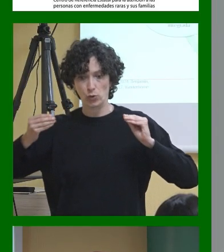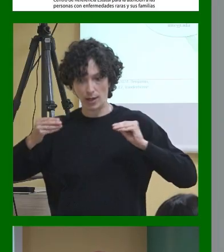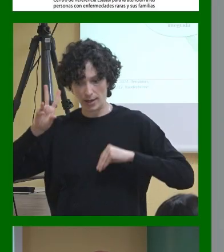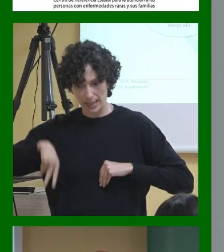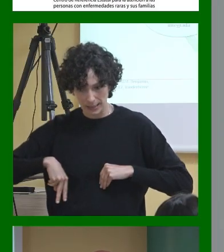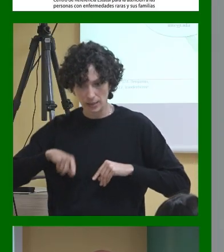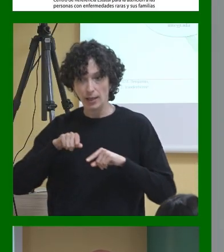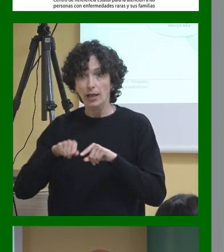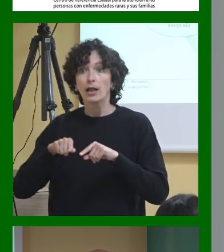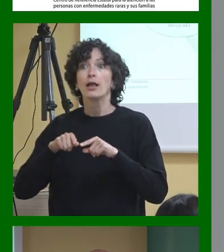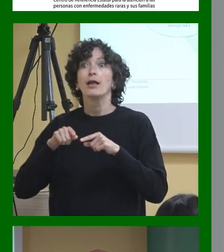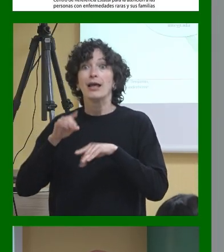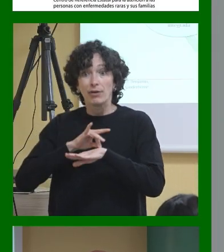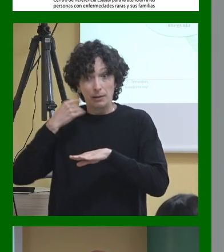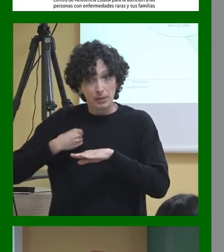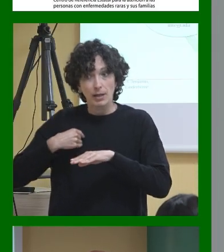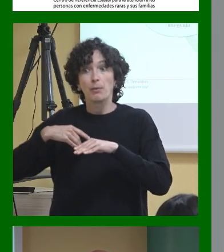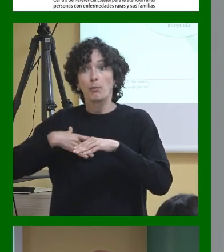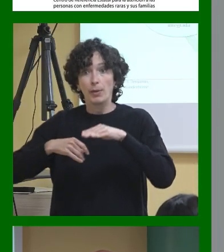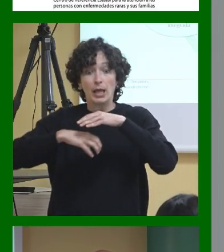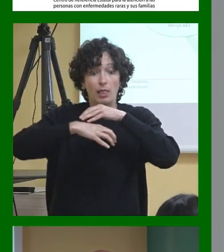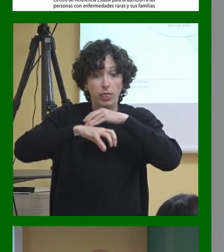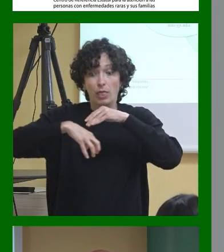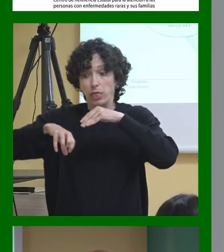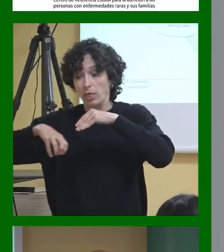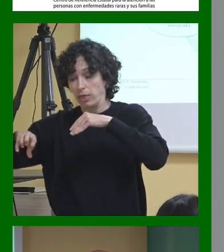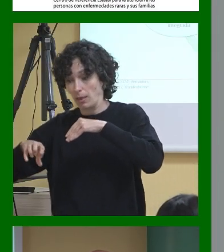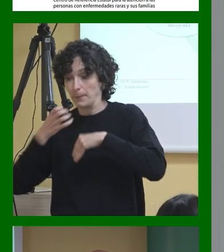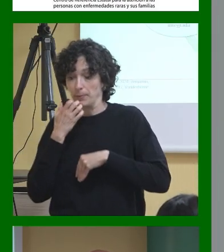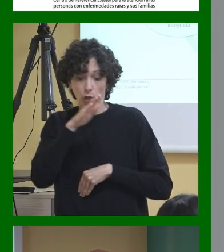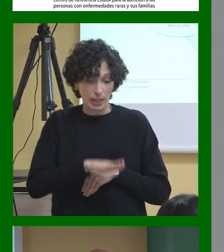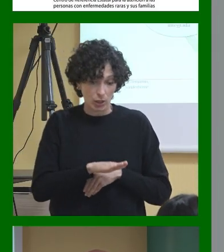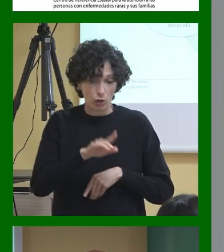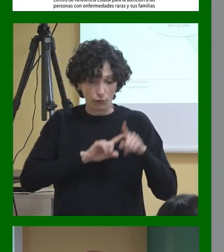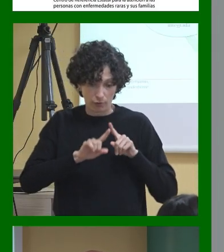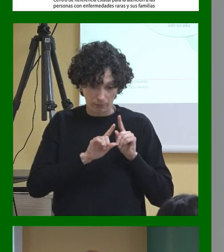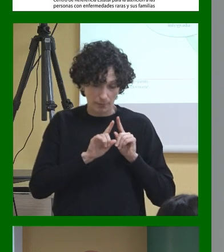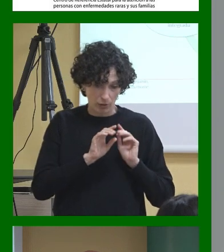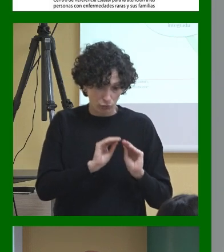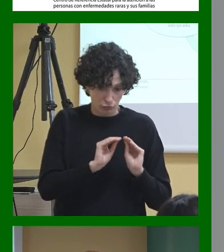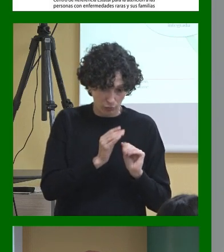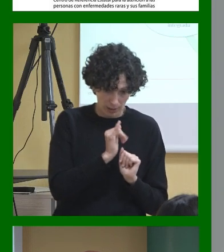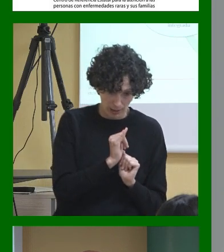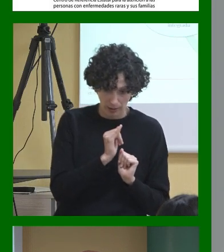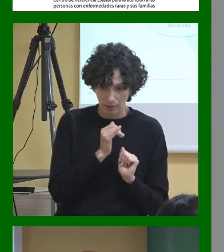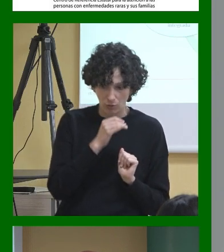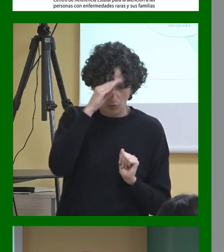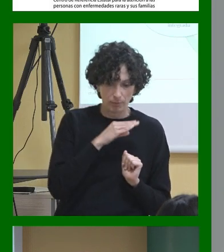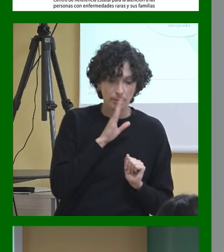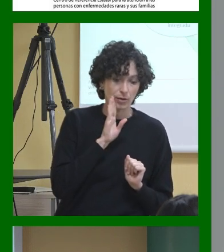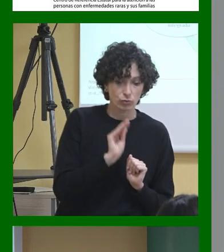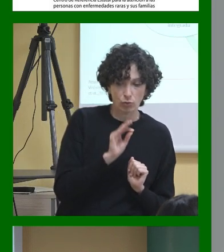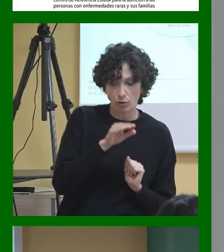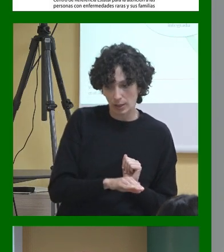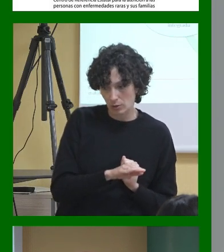vez tiene subtipos de distrofia de Duchenne. Y un niño que tiene una distrofia de un tipo no se siente identificado los padres con los